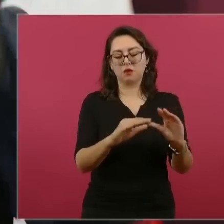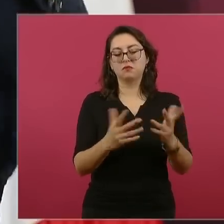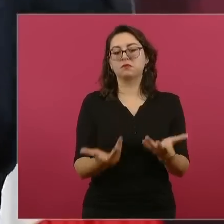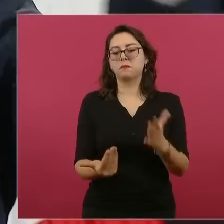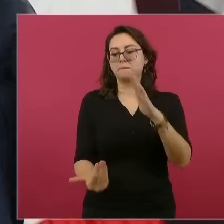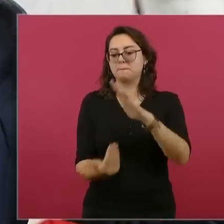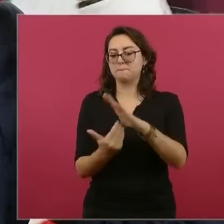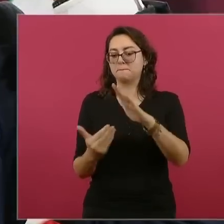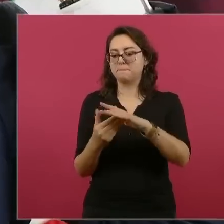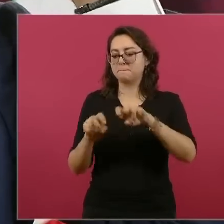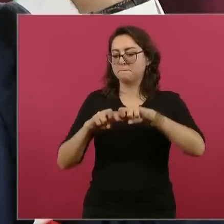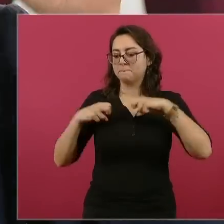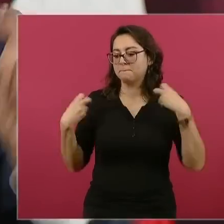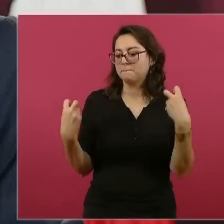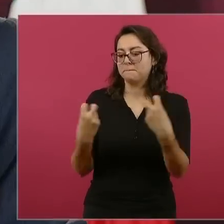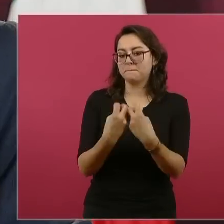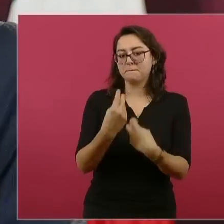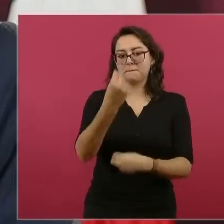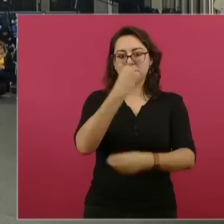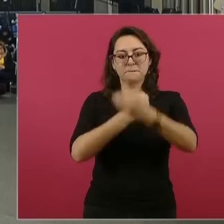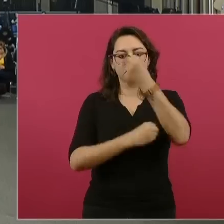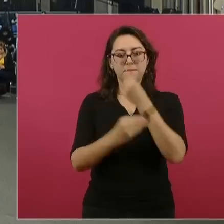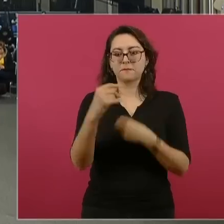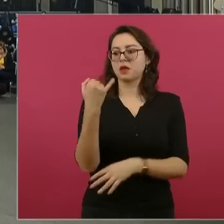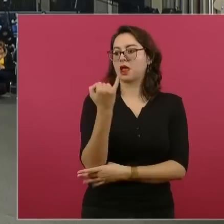jardines, torres de vigilancia,